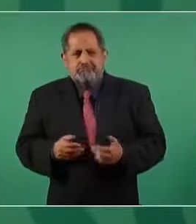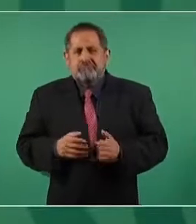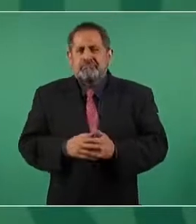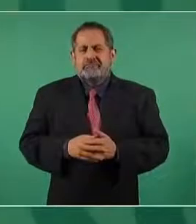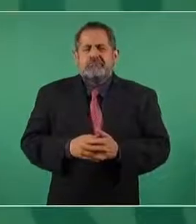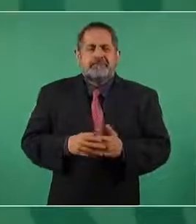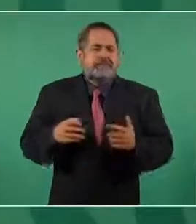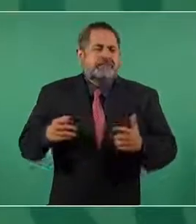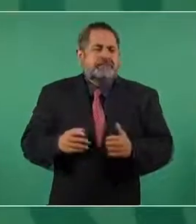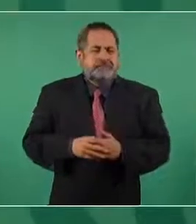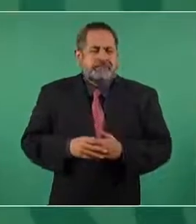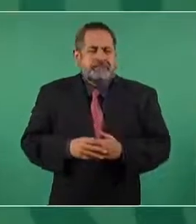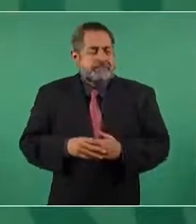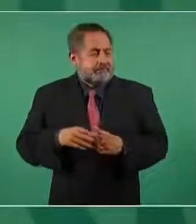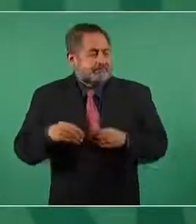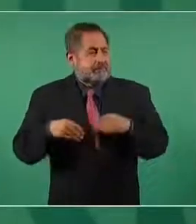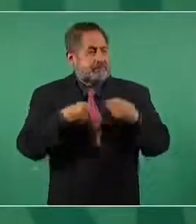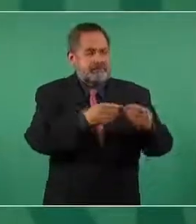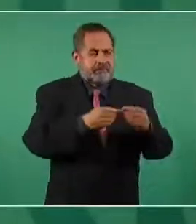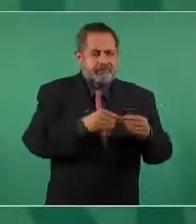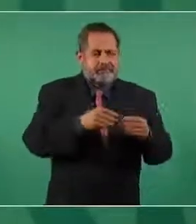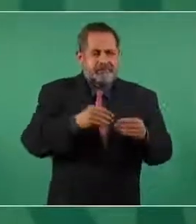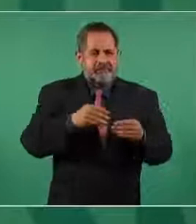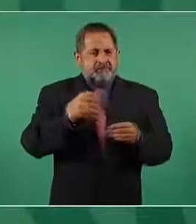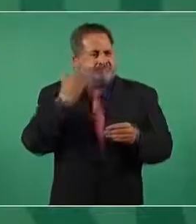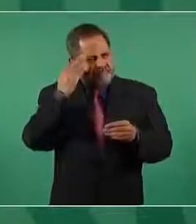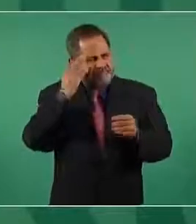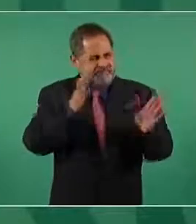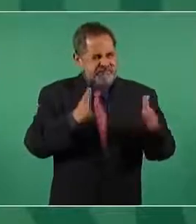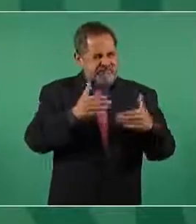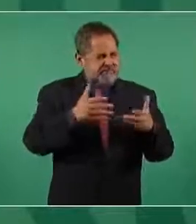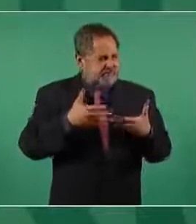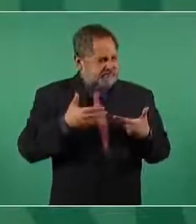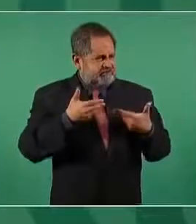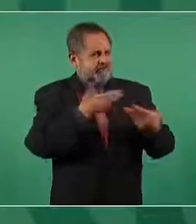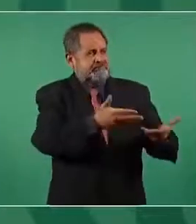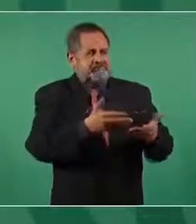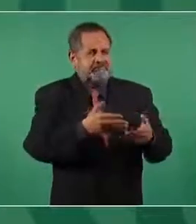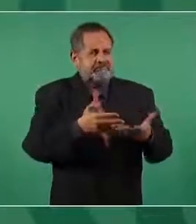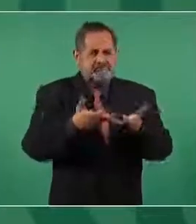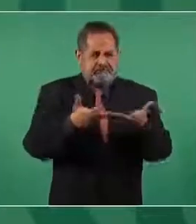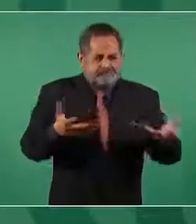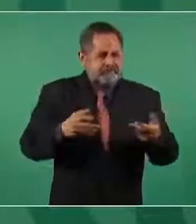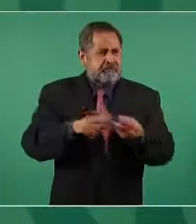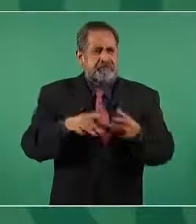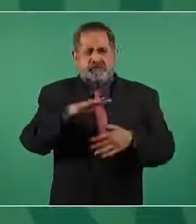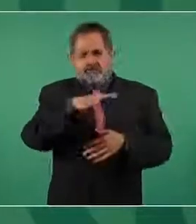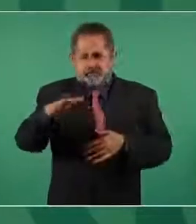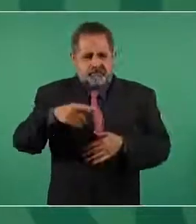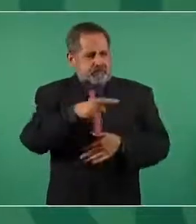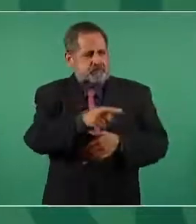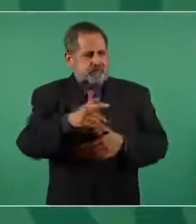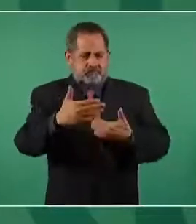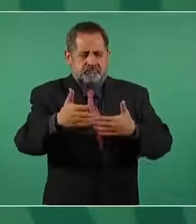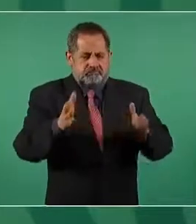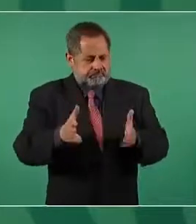Se les entregaron bloques en tierra y en mar,